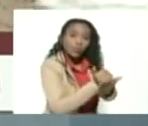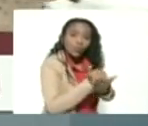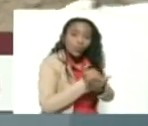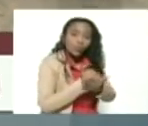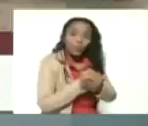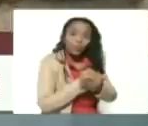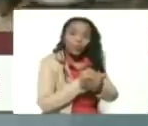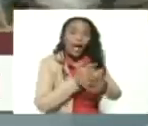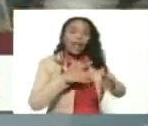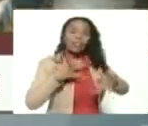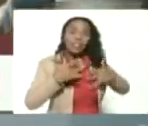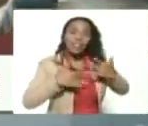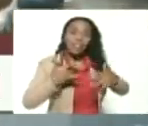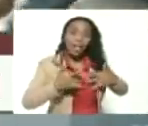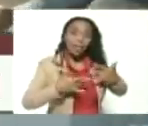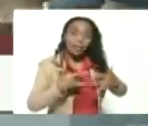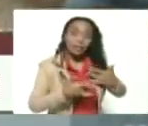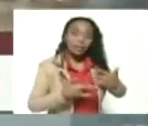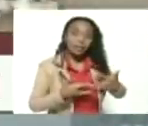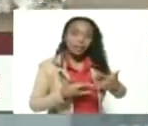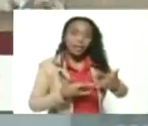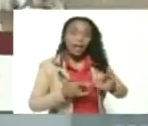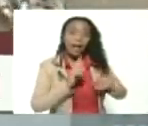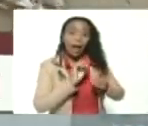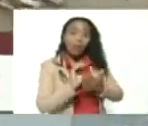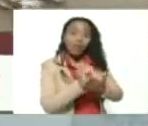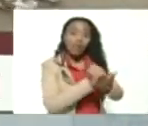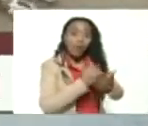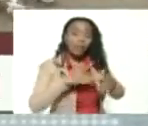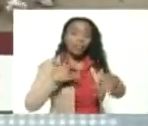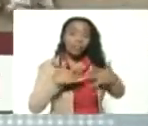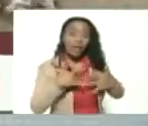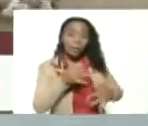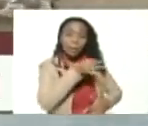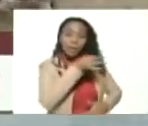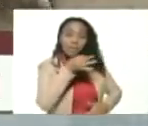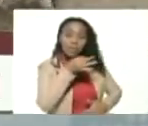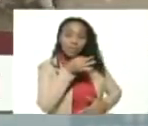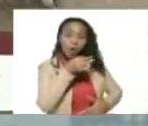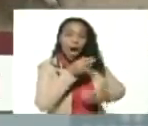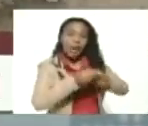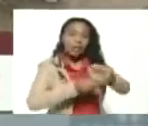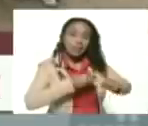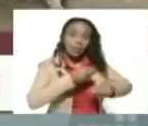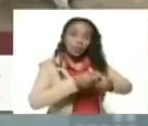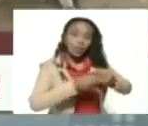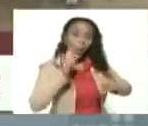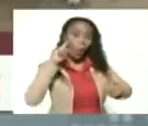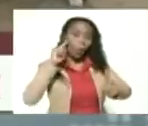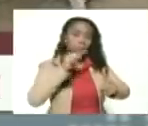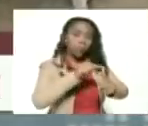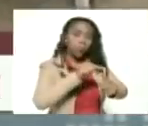sucesos, eventos, actos, y en la acumulación de actos correctos, transitando hacia el objetivo,